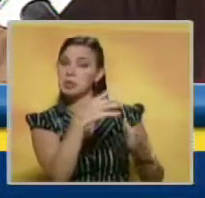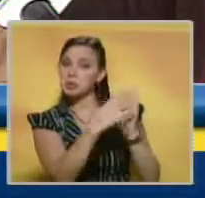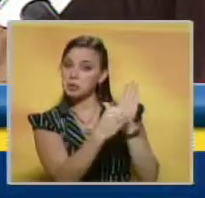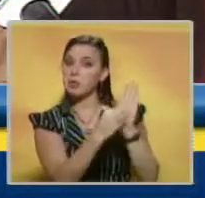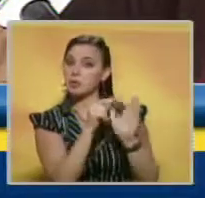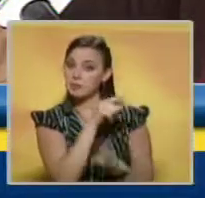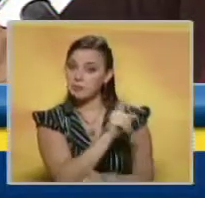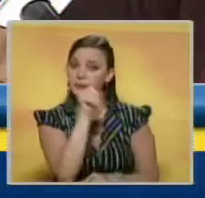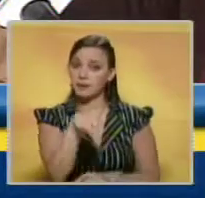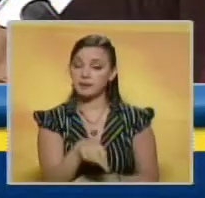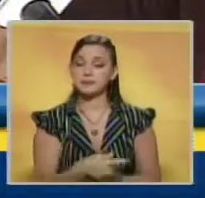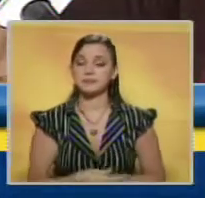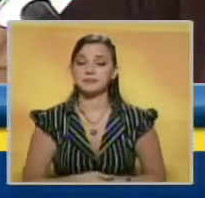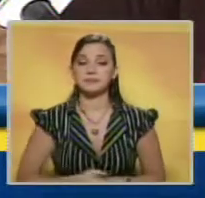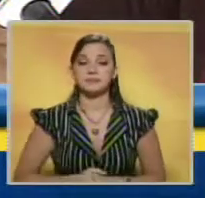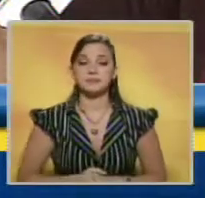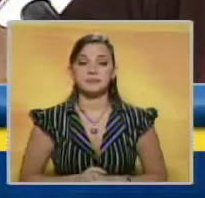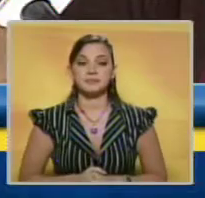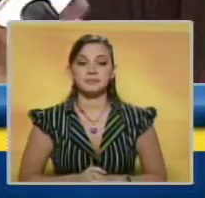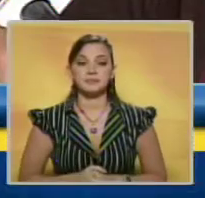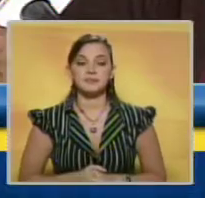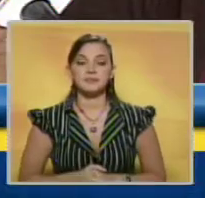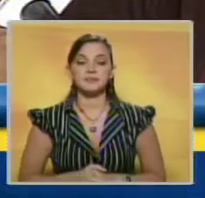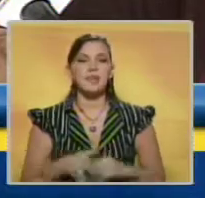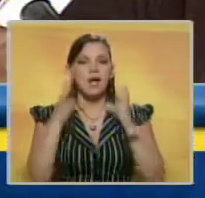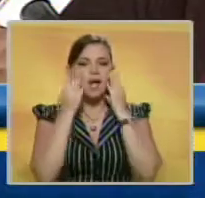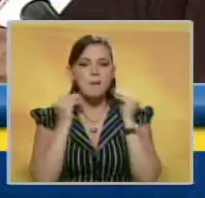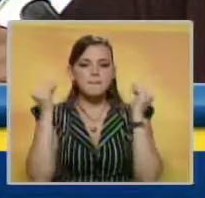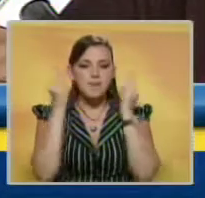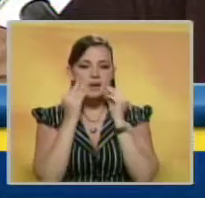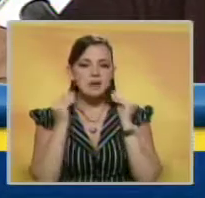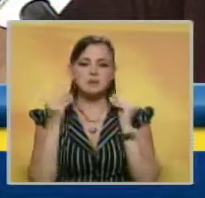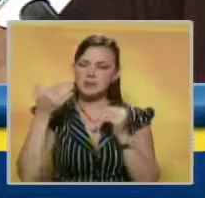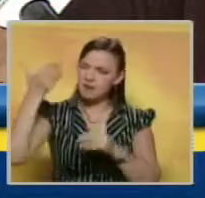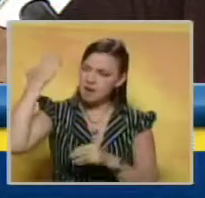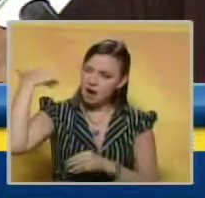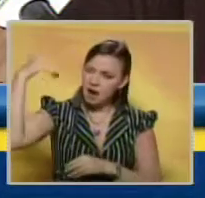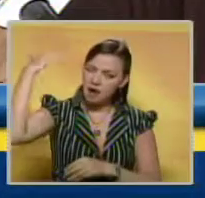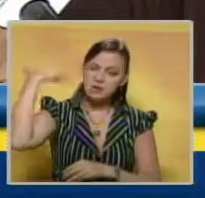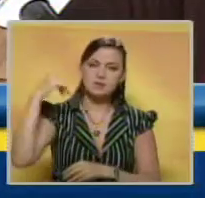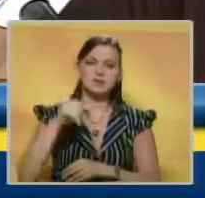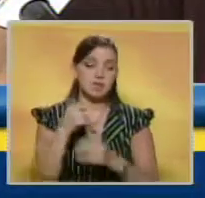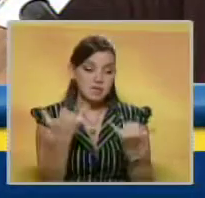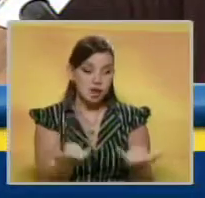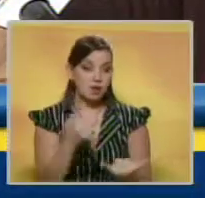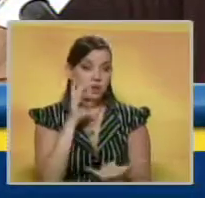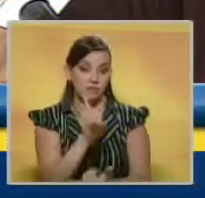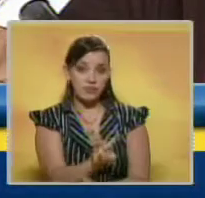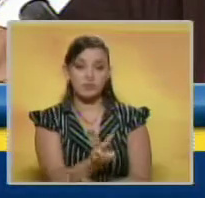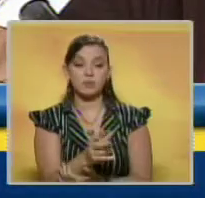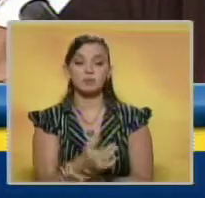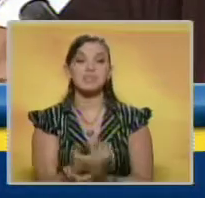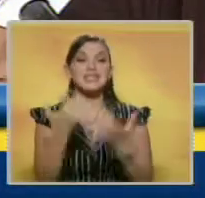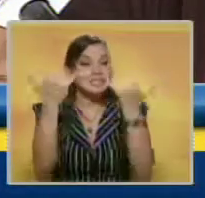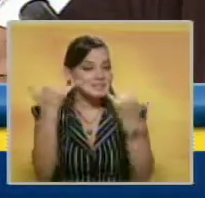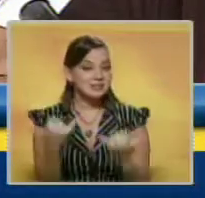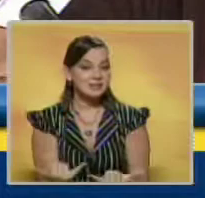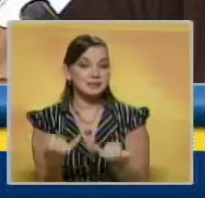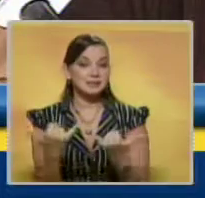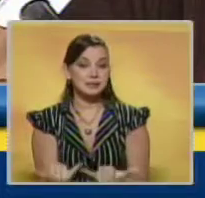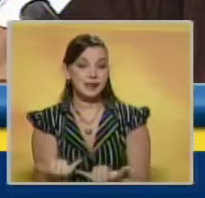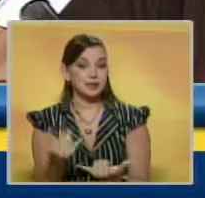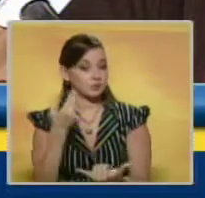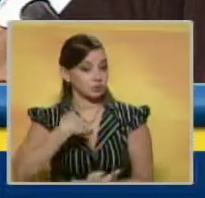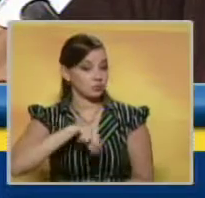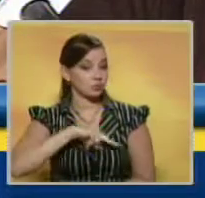país. A la luz de las experiencias de las cosas que han venido pasando, yo creo que es hora,